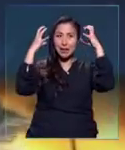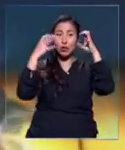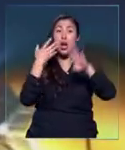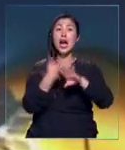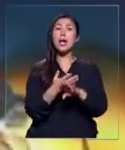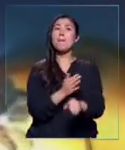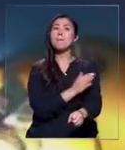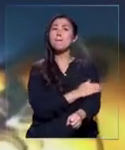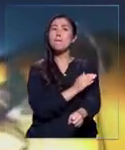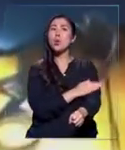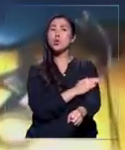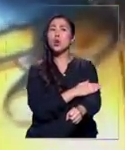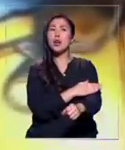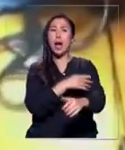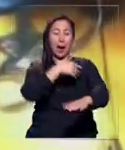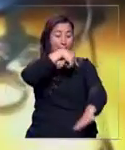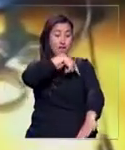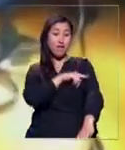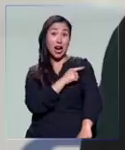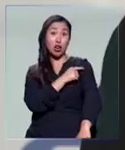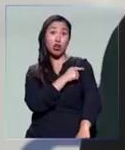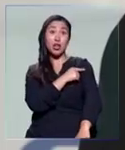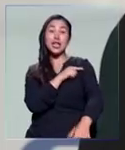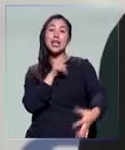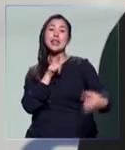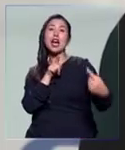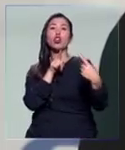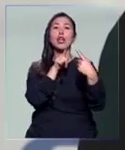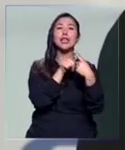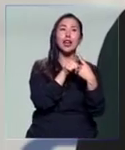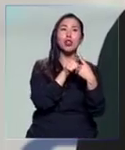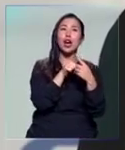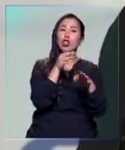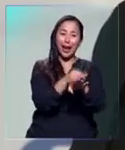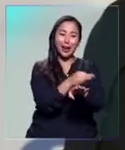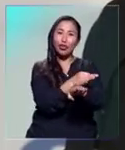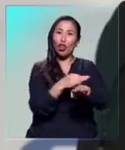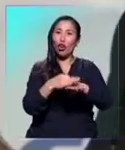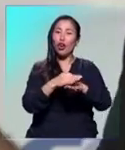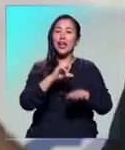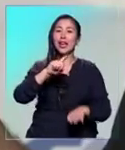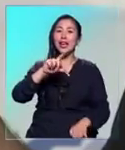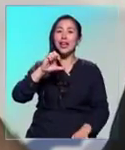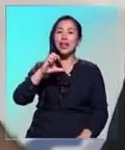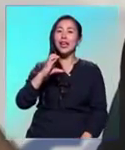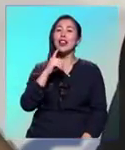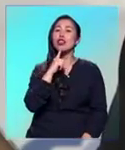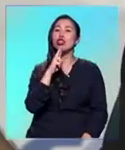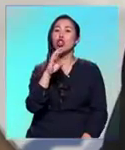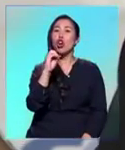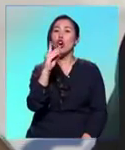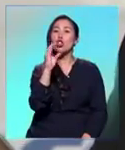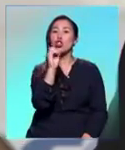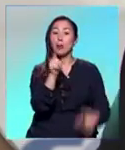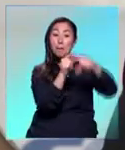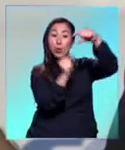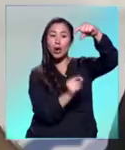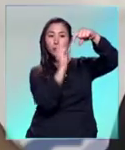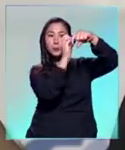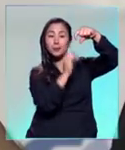pulso que va debajo de la piel y ese está conectado a estos electrodos que explicó Rómulo, que van sobre la médula espinal. El generador de pulso emite